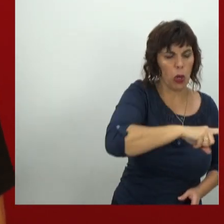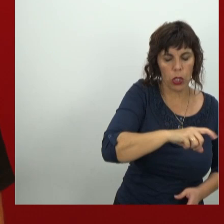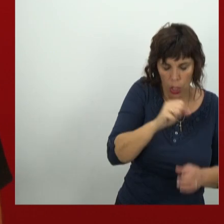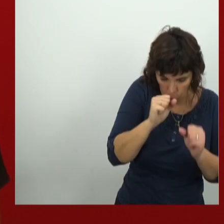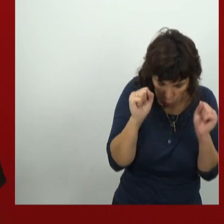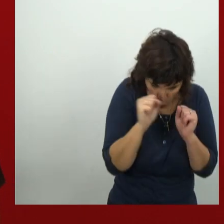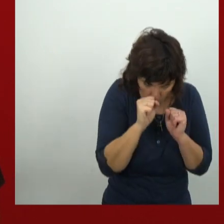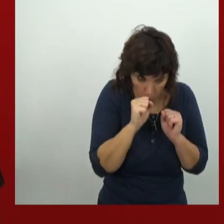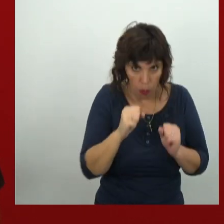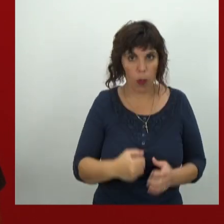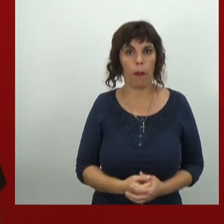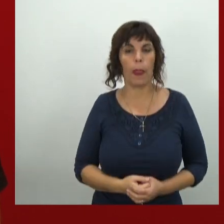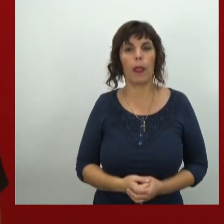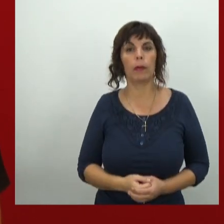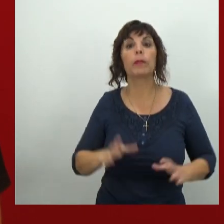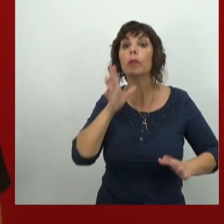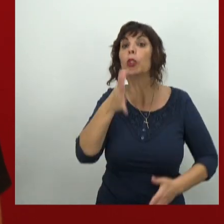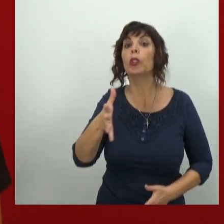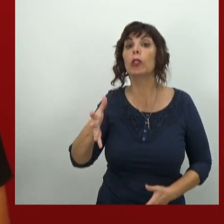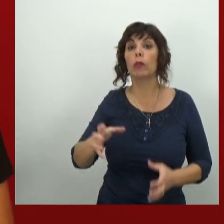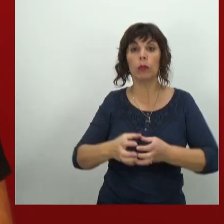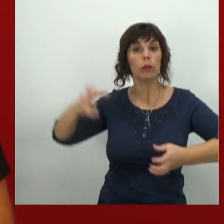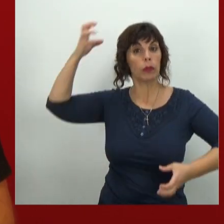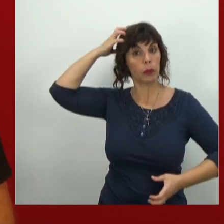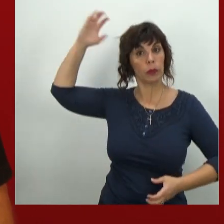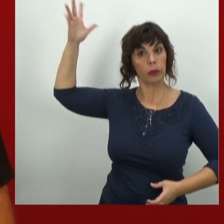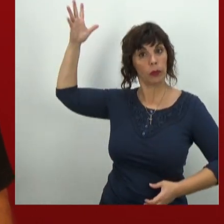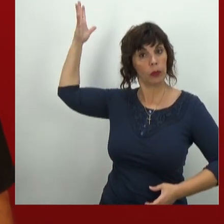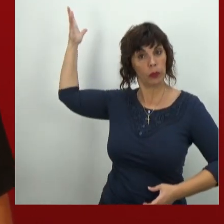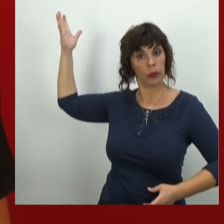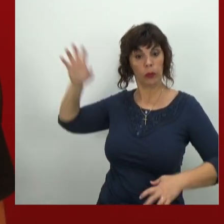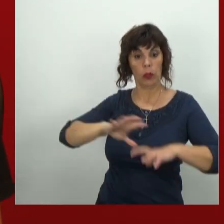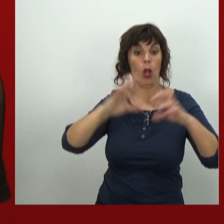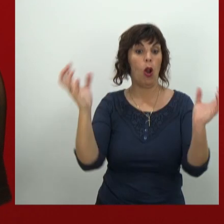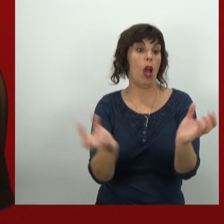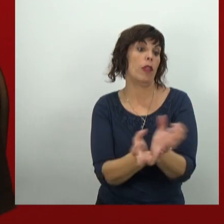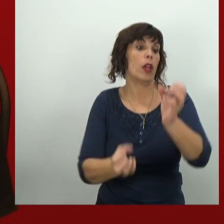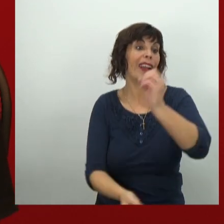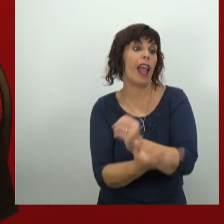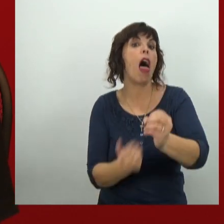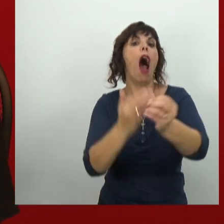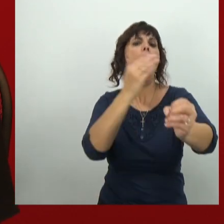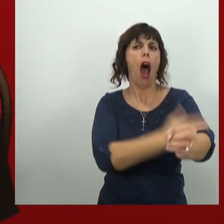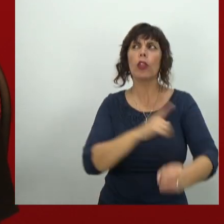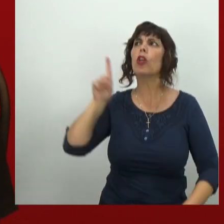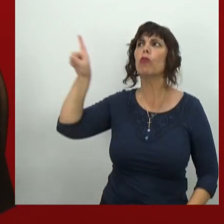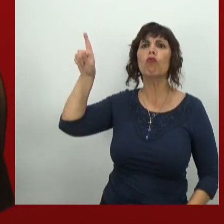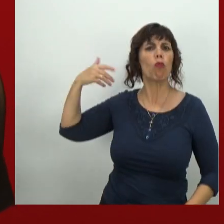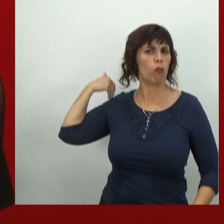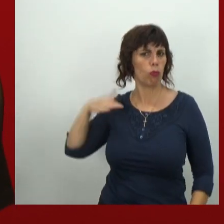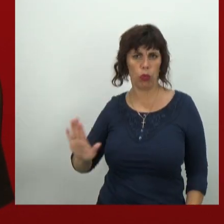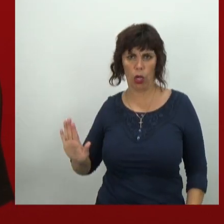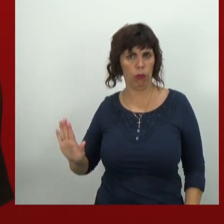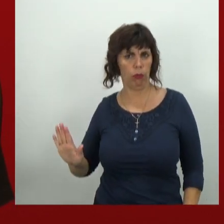Porque el reino de los cielos, que ya existía en su preexistencia antes